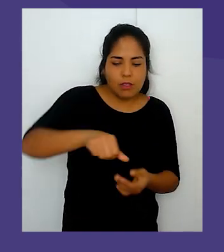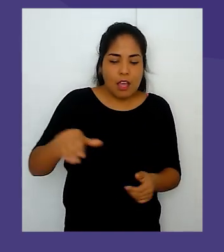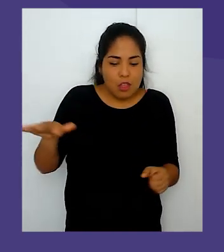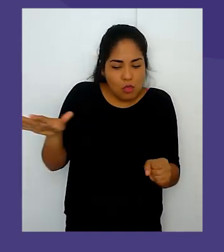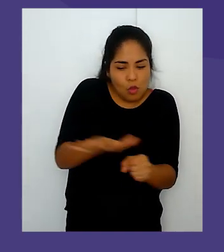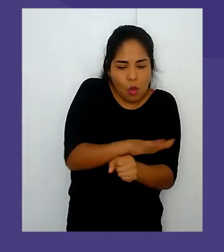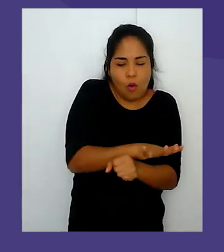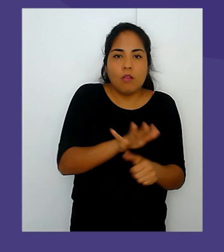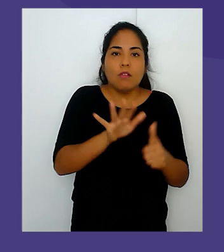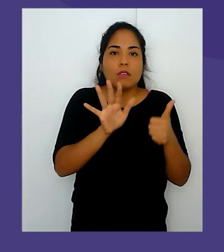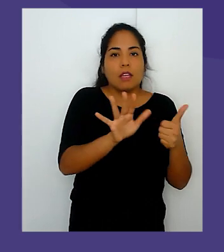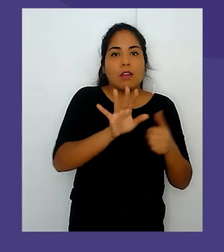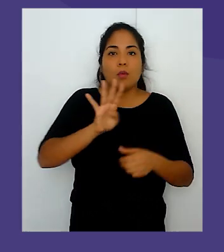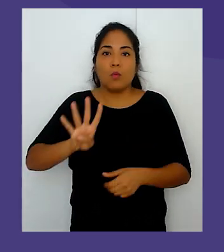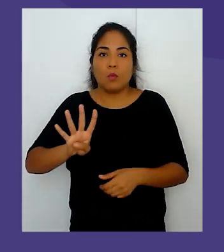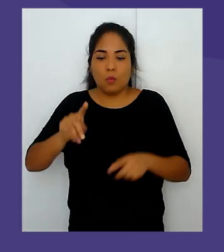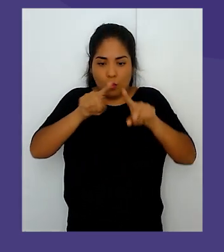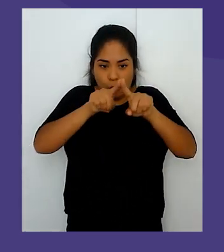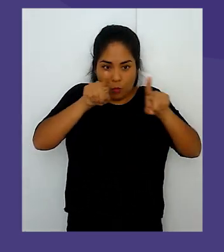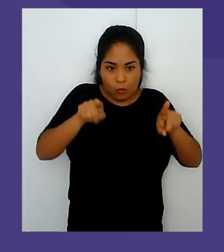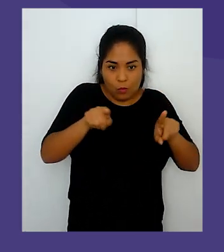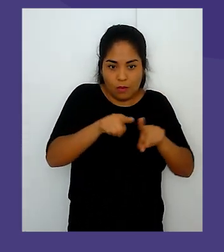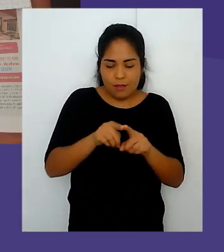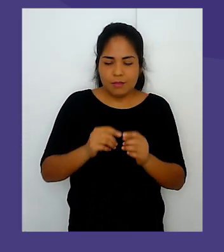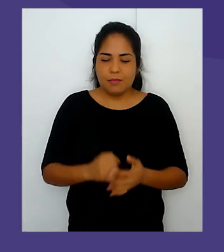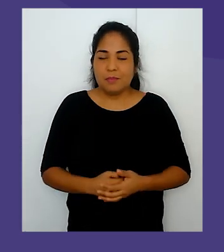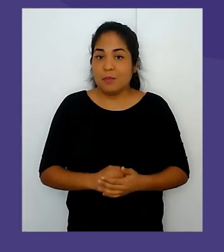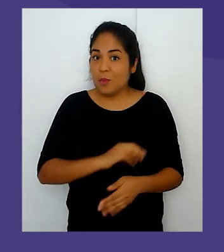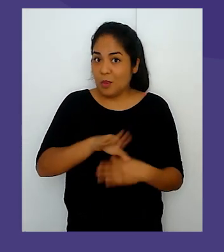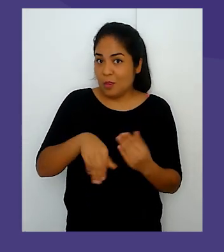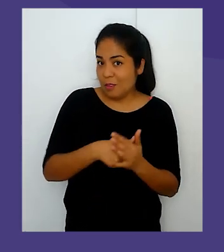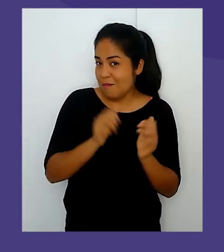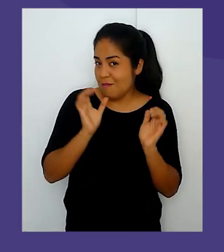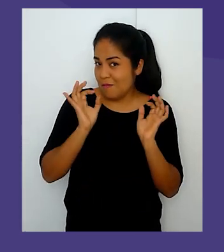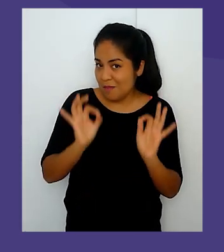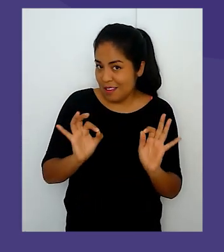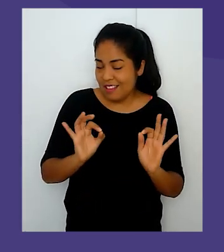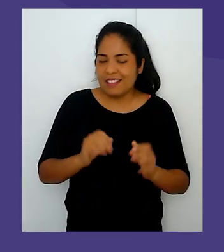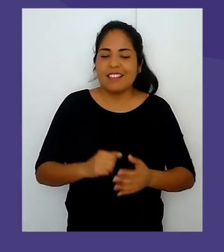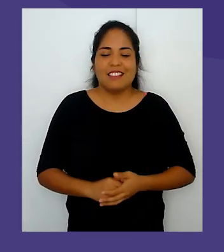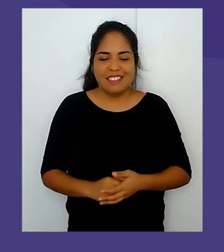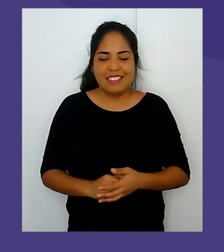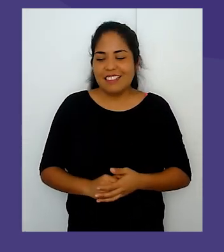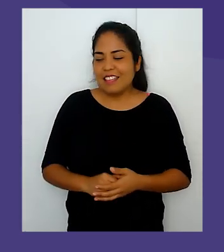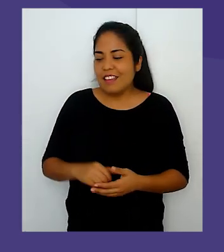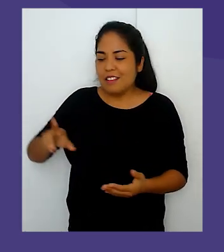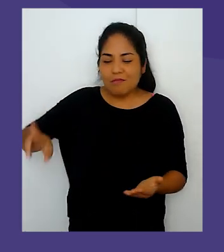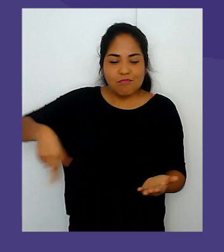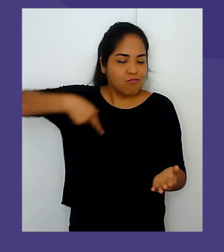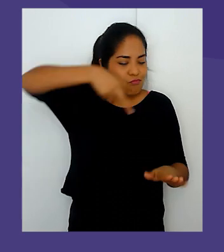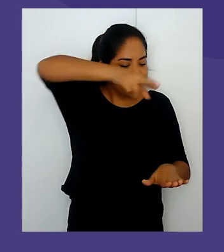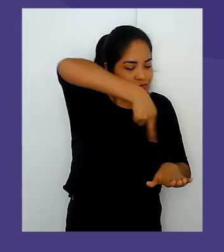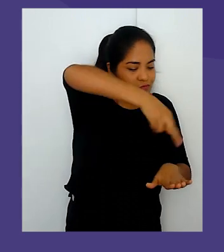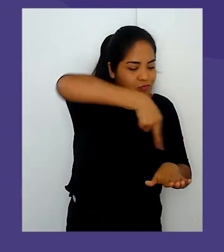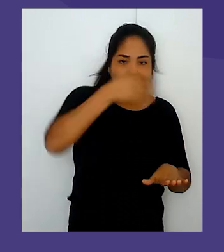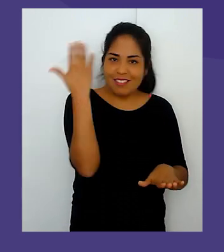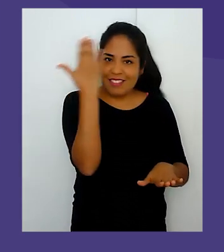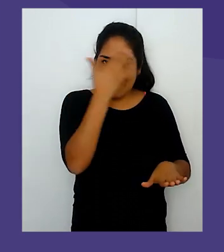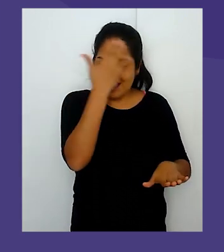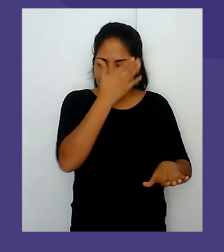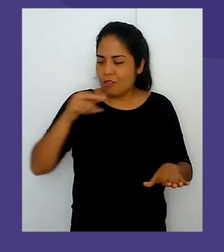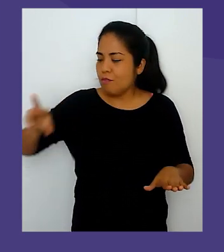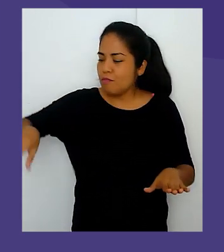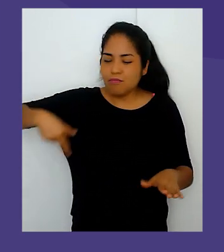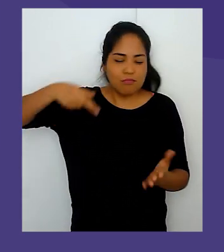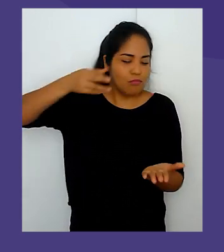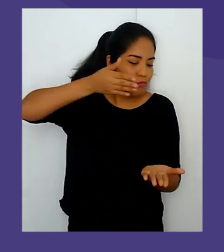hojas hasta tener 64 cuadrados. Con los cuadrados listos, agarramos nuestras témperas y empezamos a